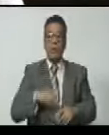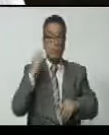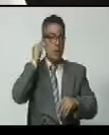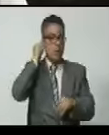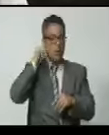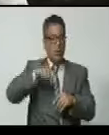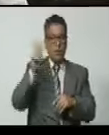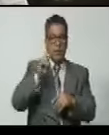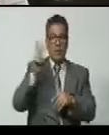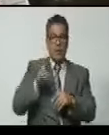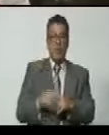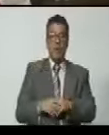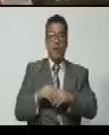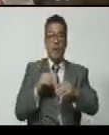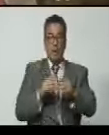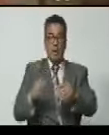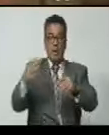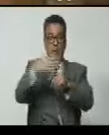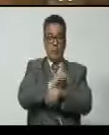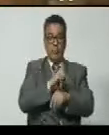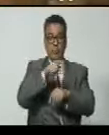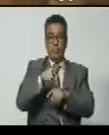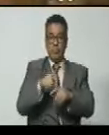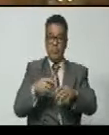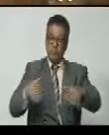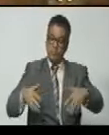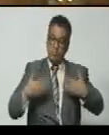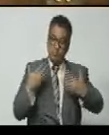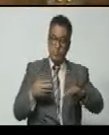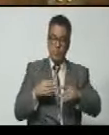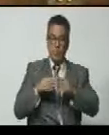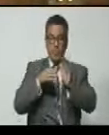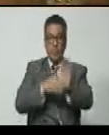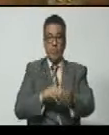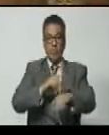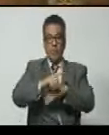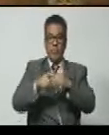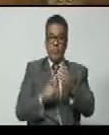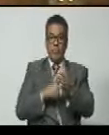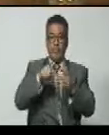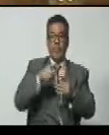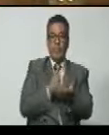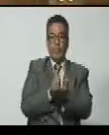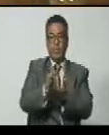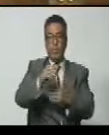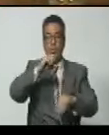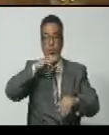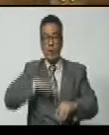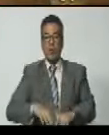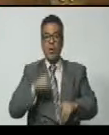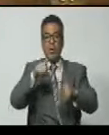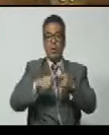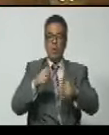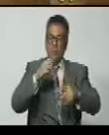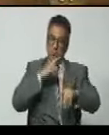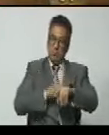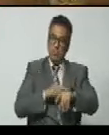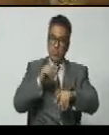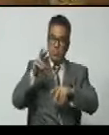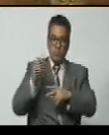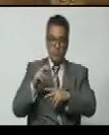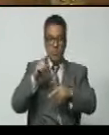mujeres venezolanas para el alcance y disfrute de la emancipación plena, siendo su historia una historia vigente